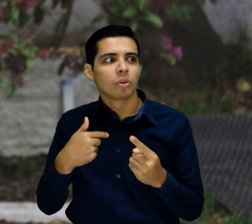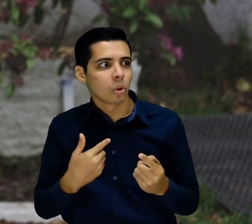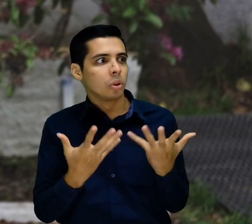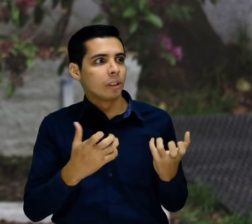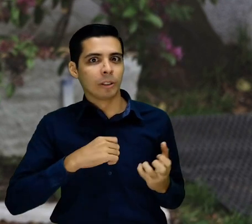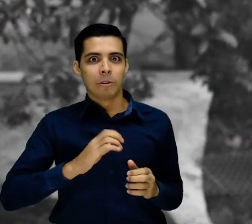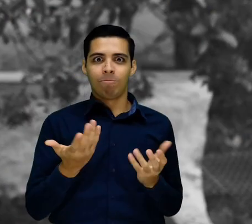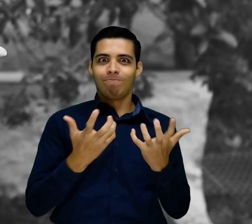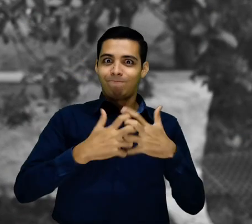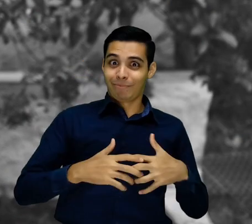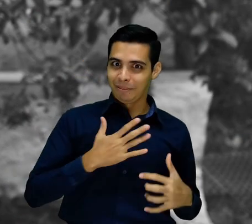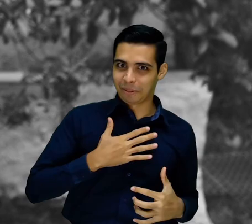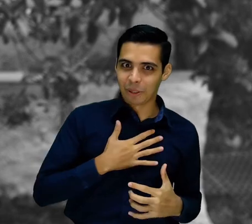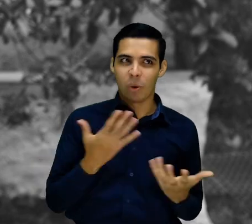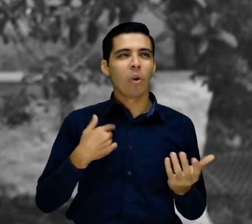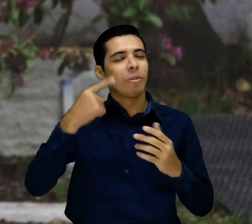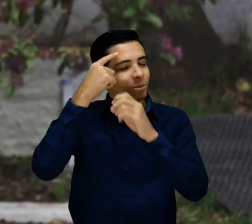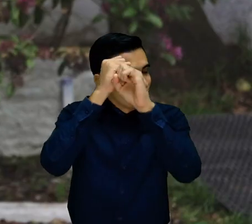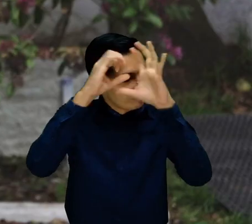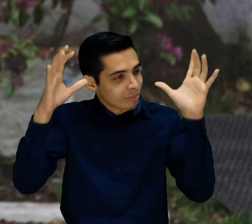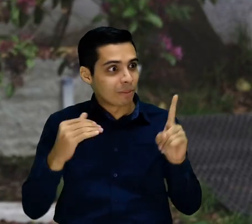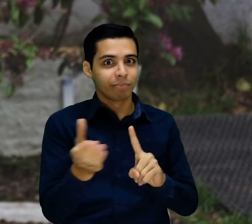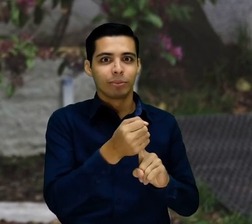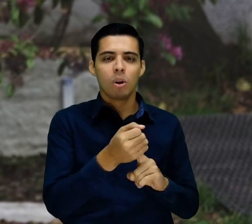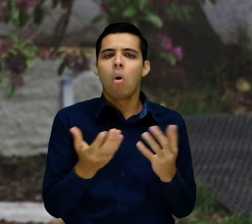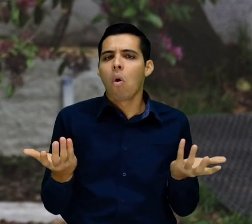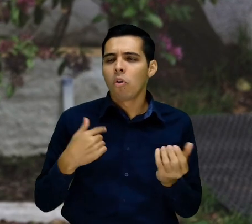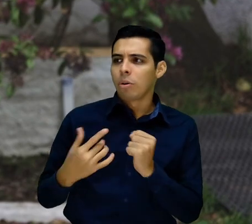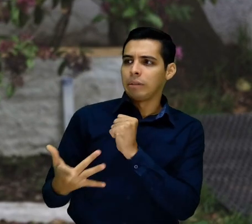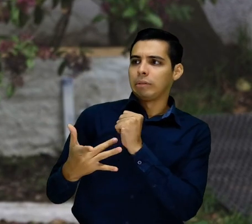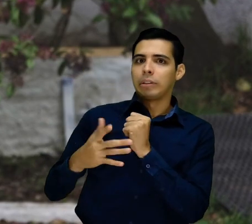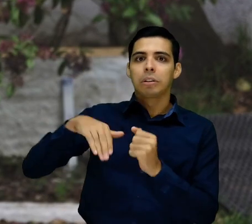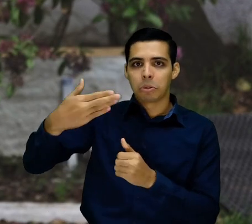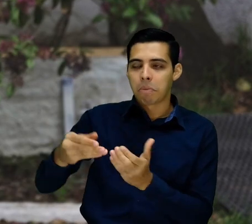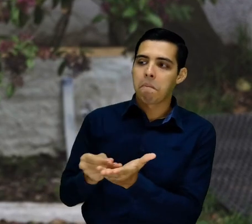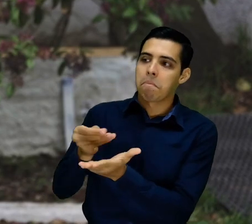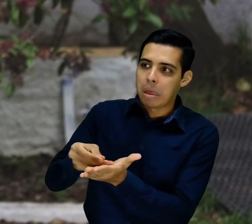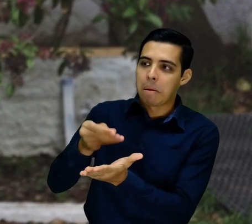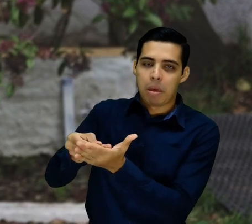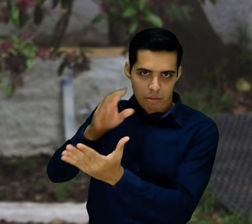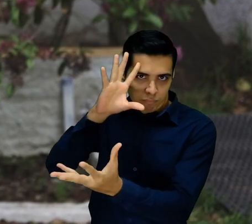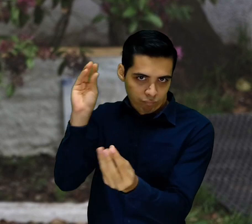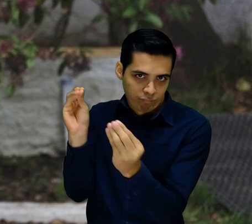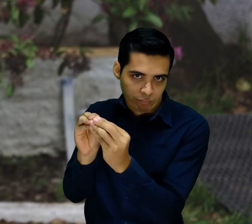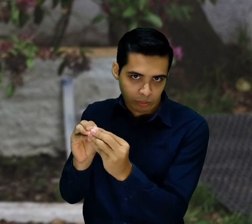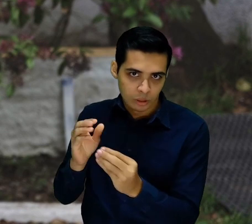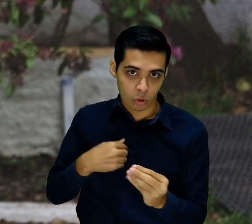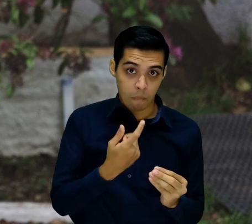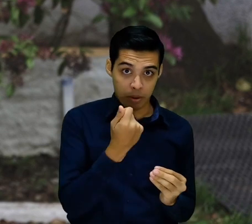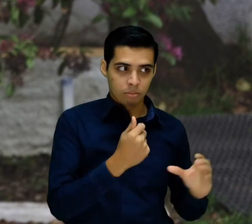en nuestros sueños como emprendedores, por ejemplo. También podemos tener deudas que esperamos ir pagando en el transcurso del tiempo acordado